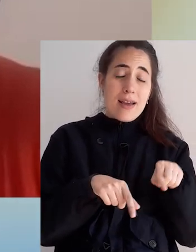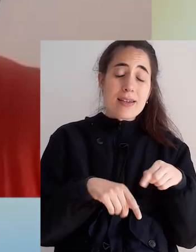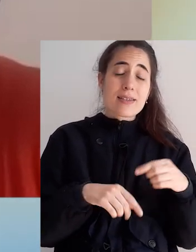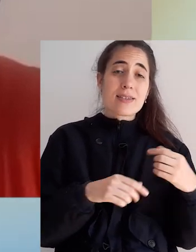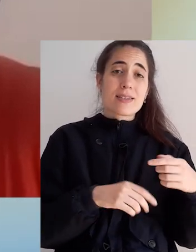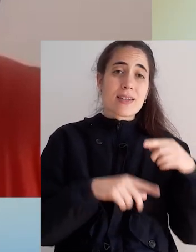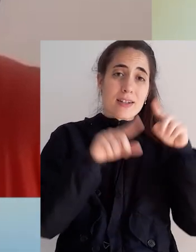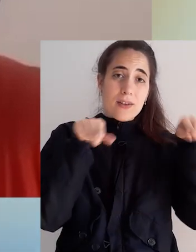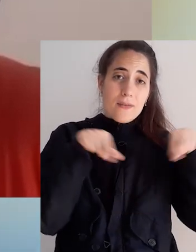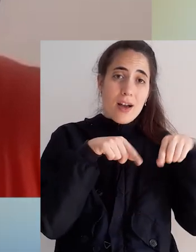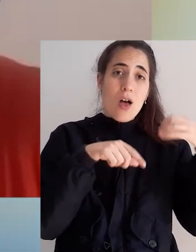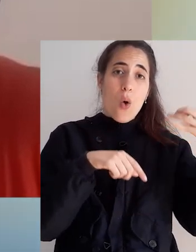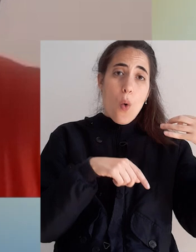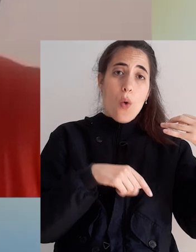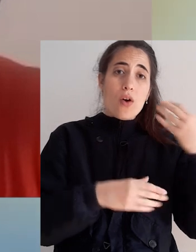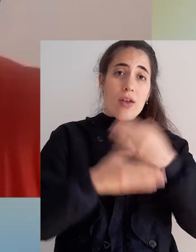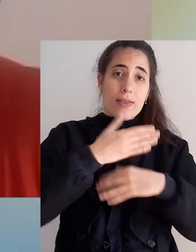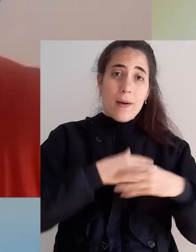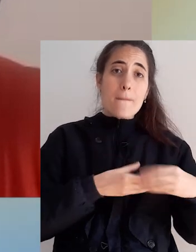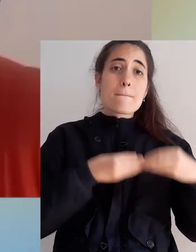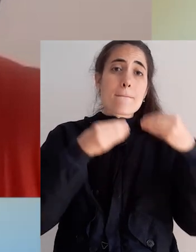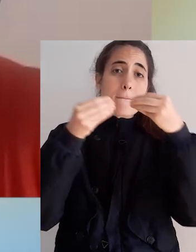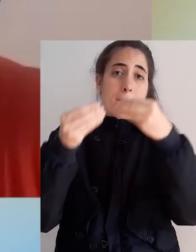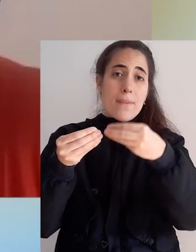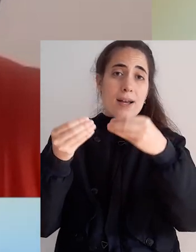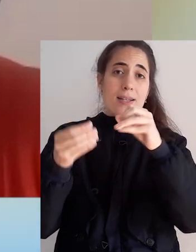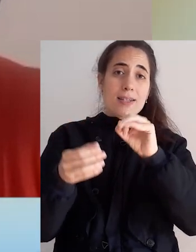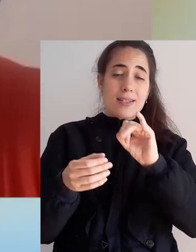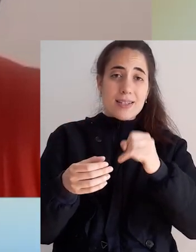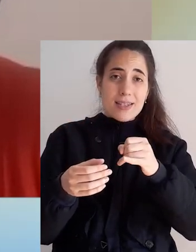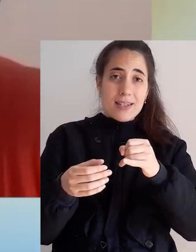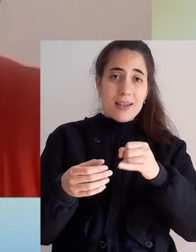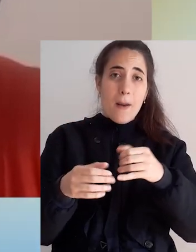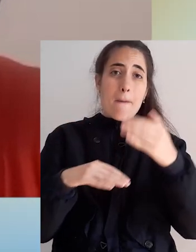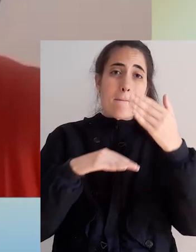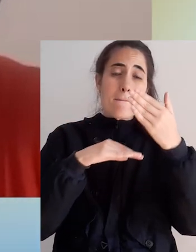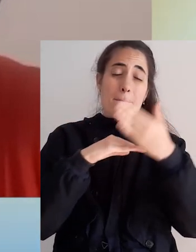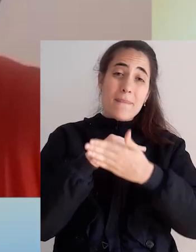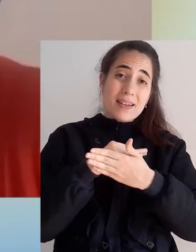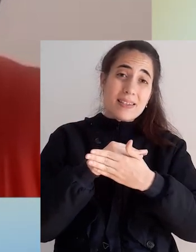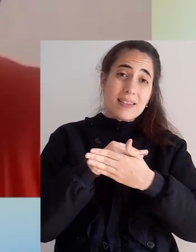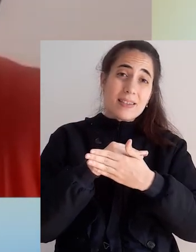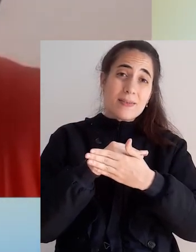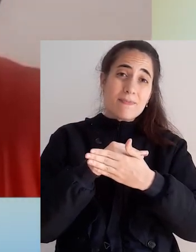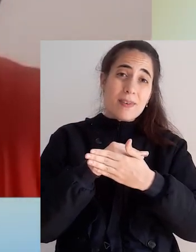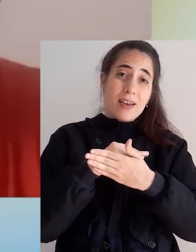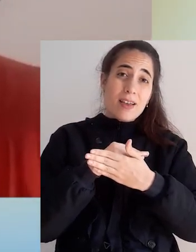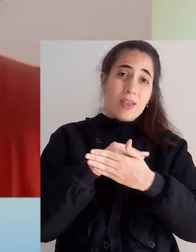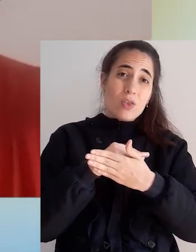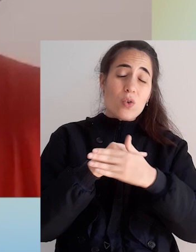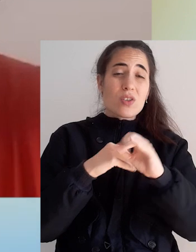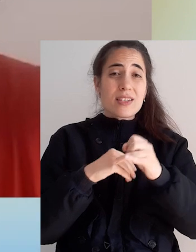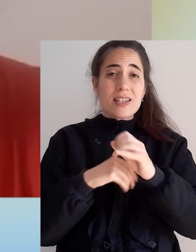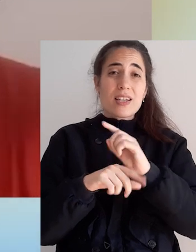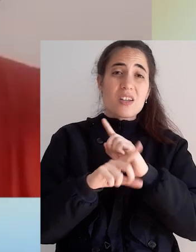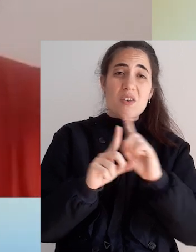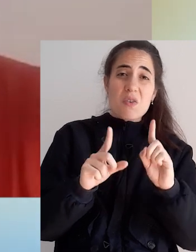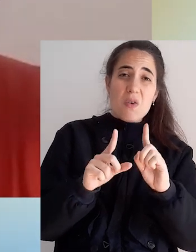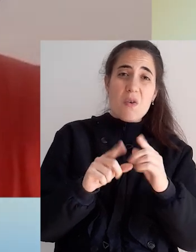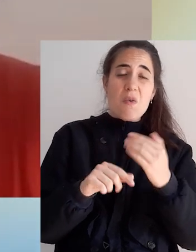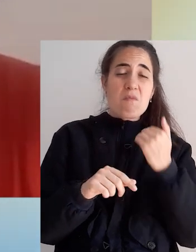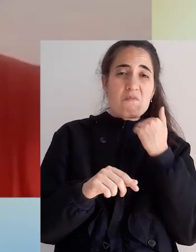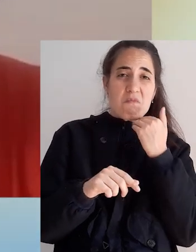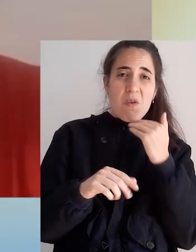va a hacer es unificar a todo el colectivo para que todos puedan acceder, así como, digamos, en forma semejante es la